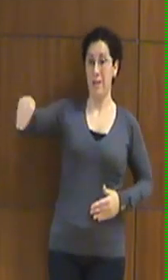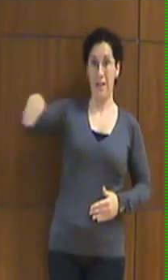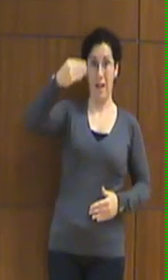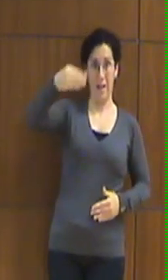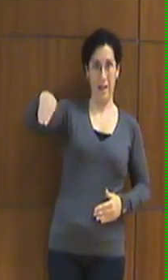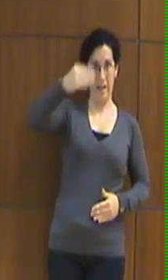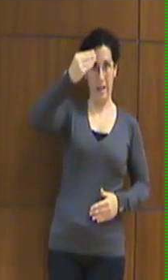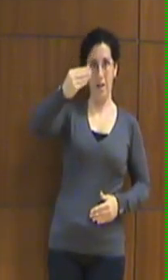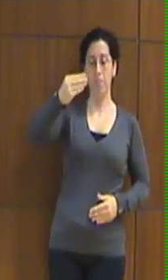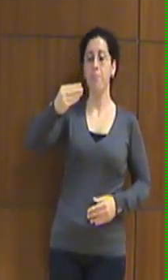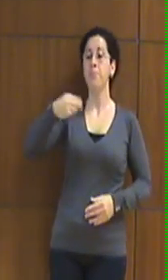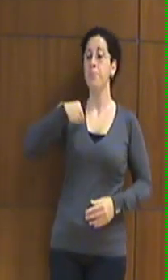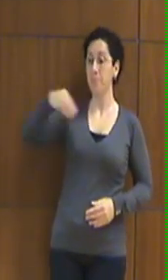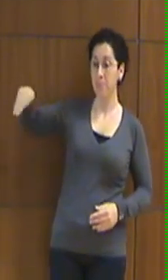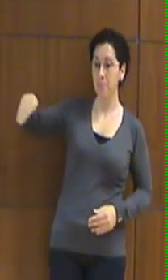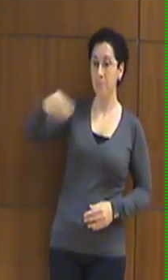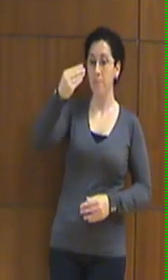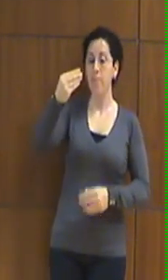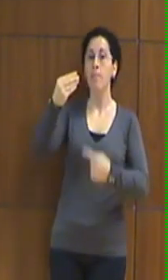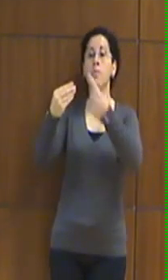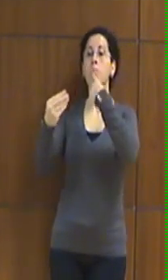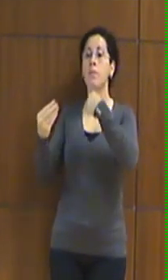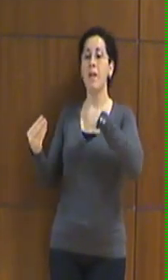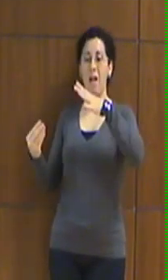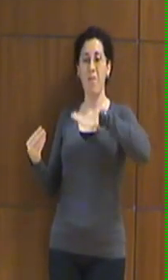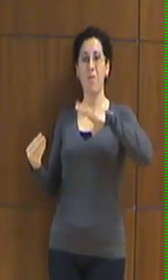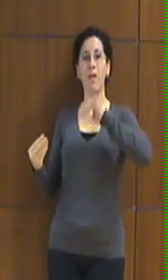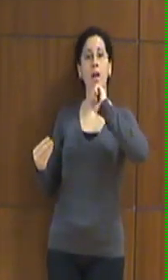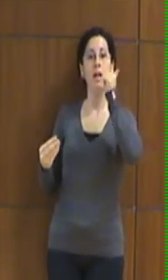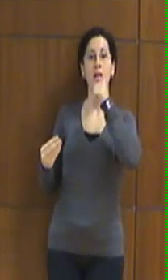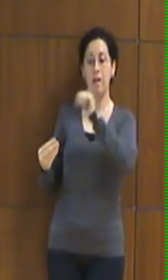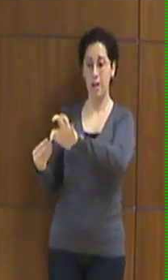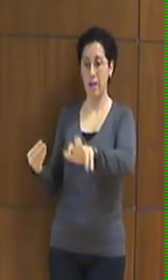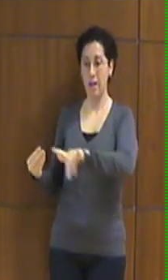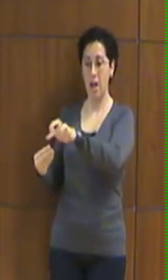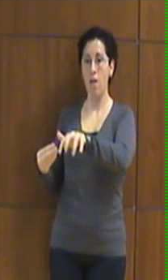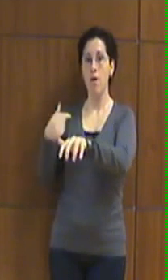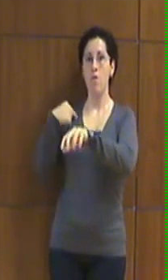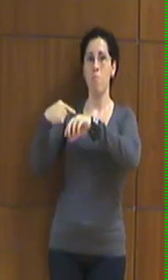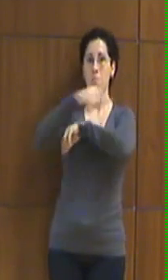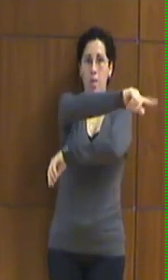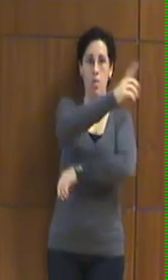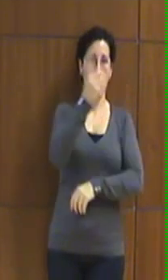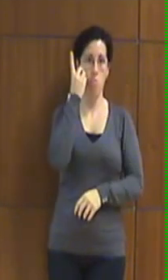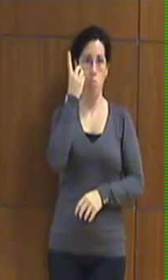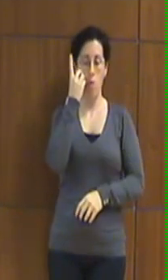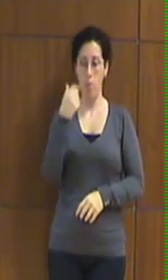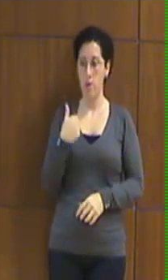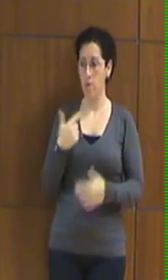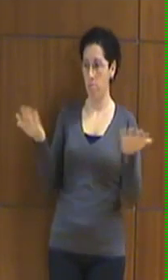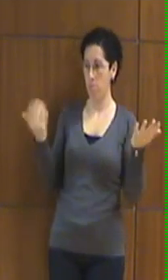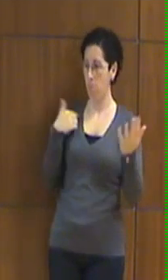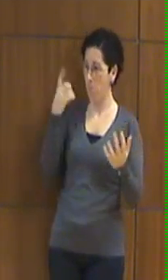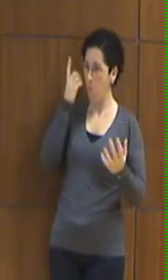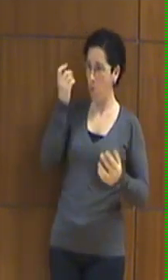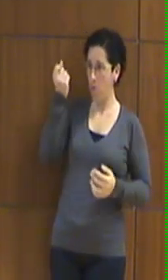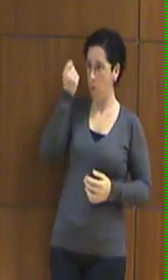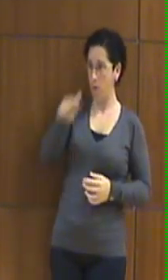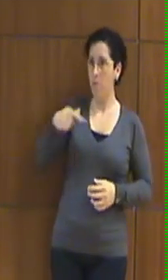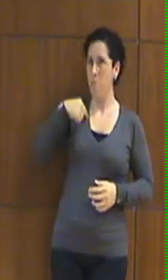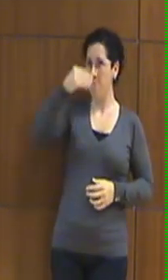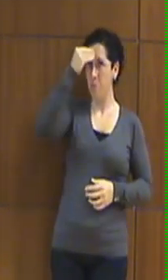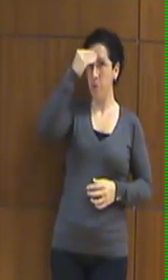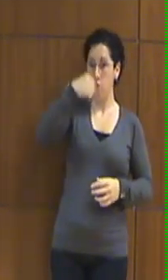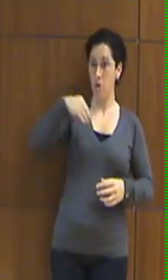por favor, introduzca la clave que le hemos enviado a su móvil. Y yo, si no lo traigo el móvil, lo dejo en la oficina. Y en mi contrato con la tarjeta de crédito no ponía que tenía que llevar el móvil